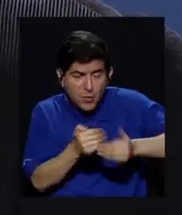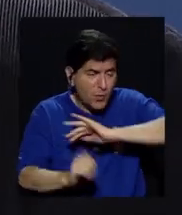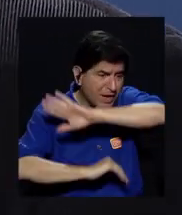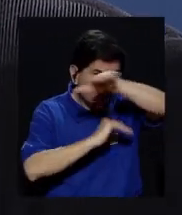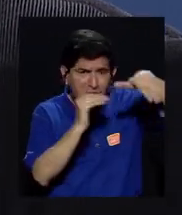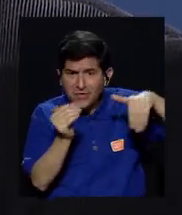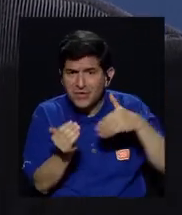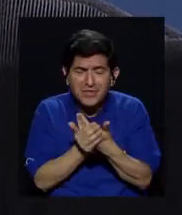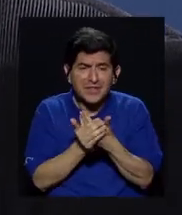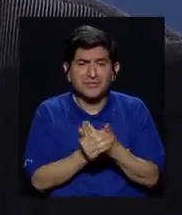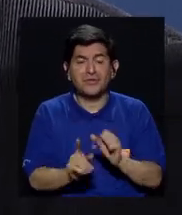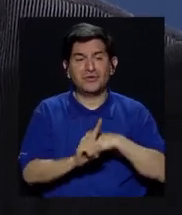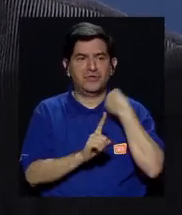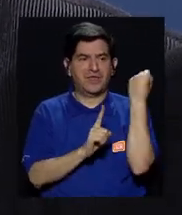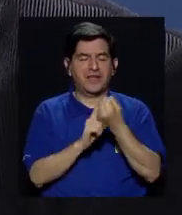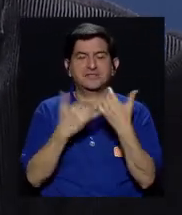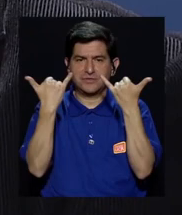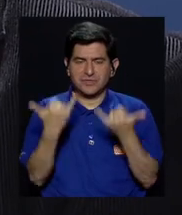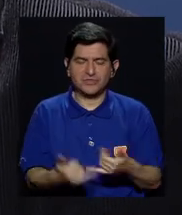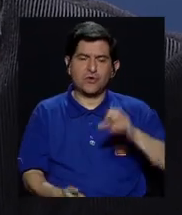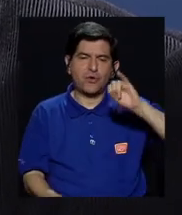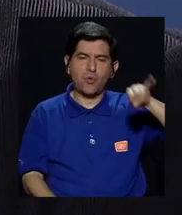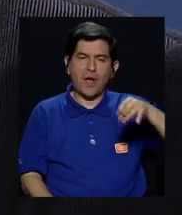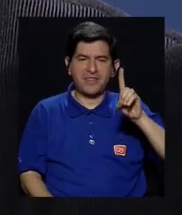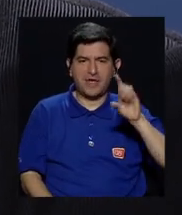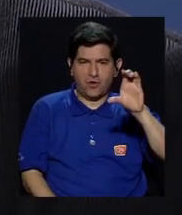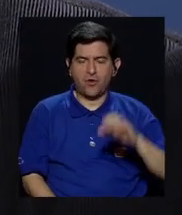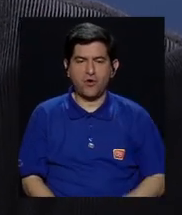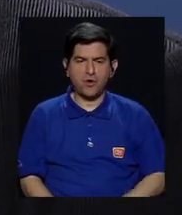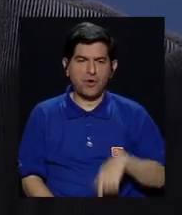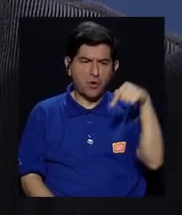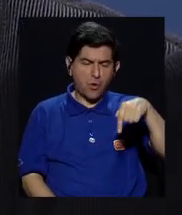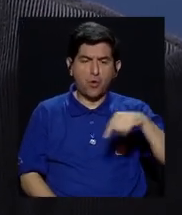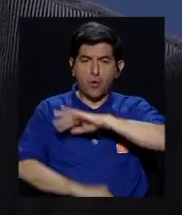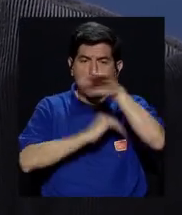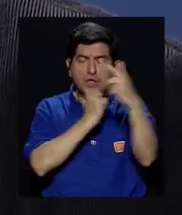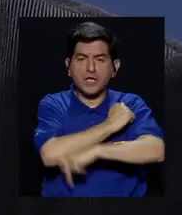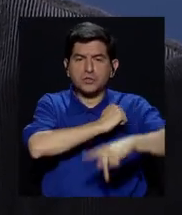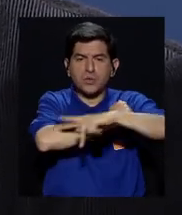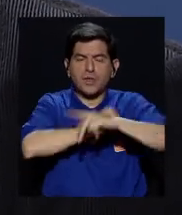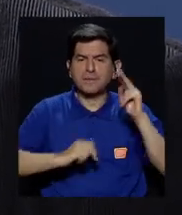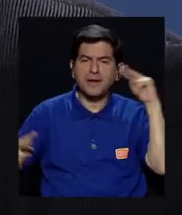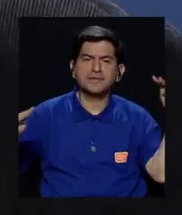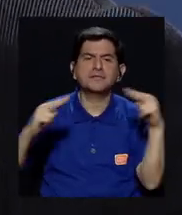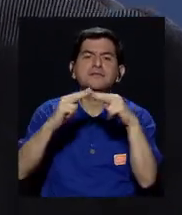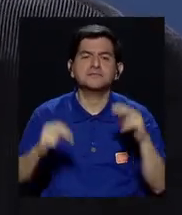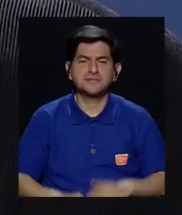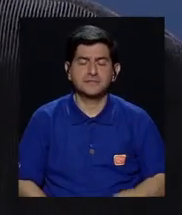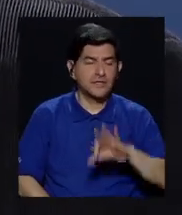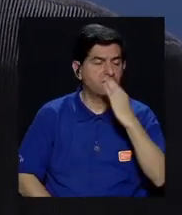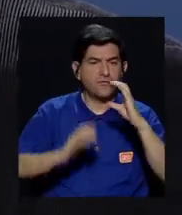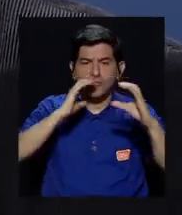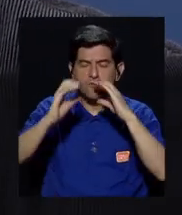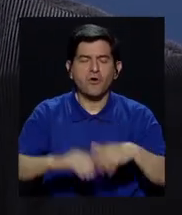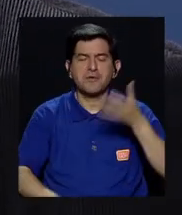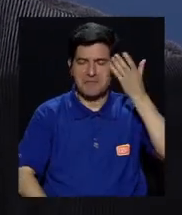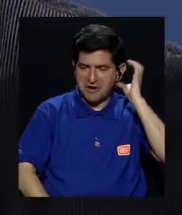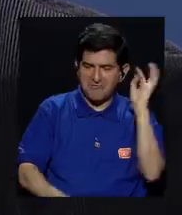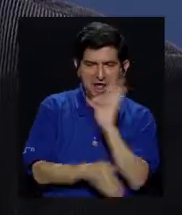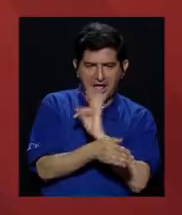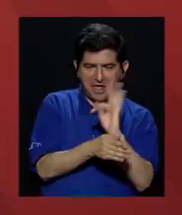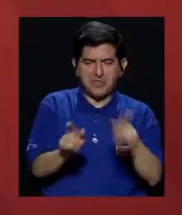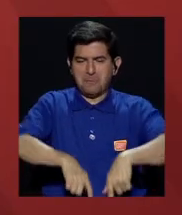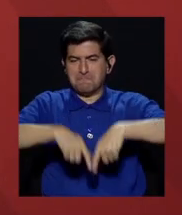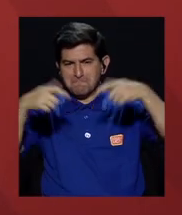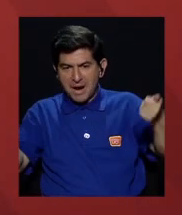pasada toda este berenjenal que ha tenido más diego castro hoy se le conozca de frontera a frontera de mar a mar porque los medios de comunicación radio televisión